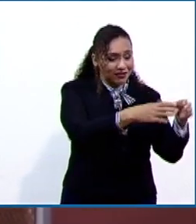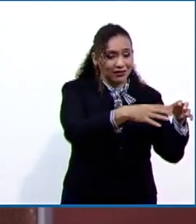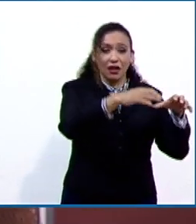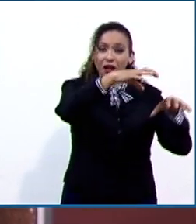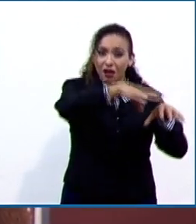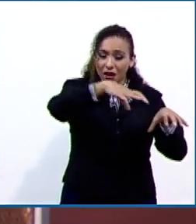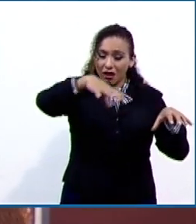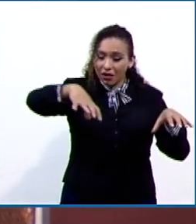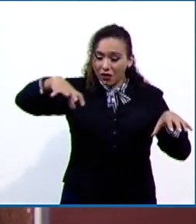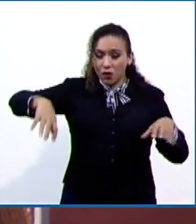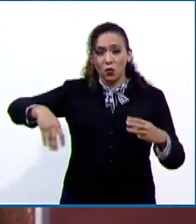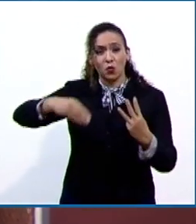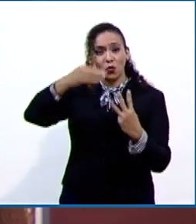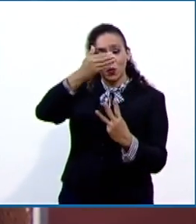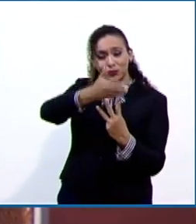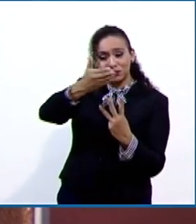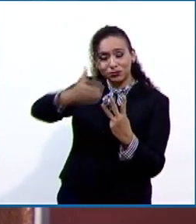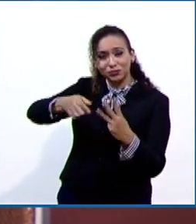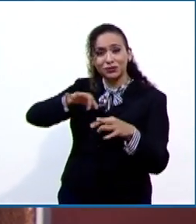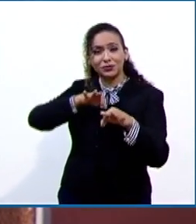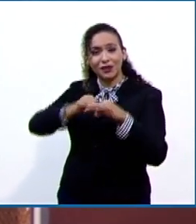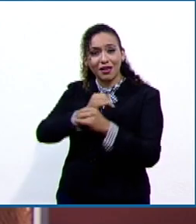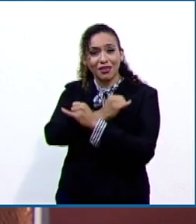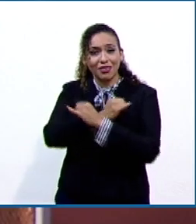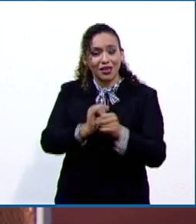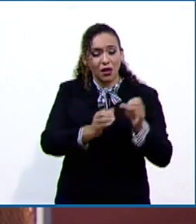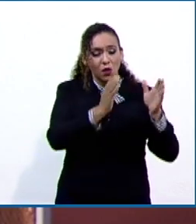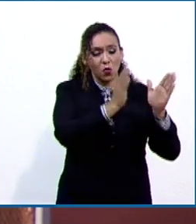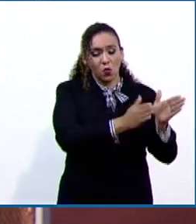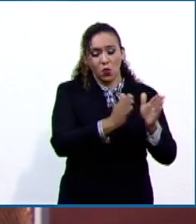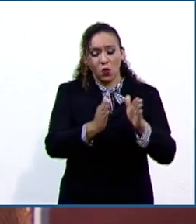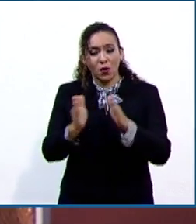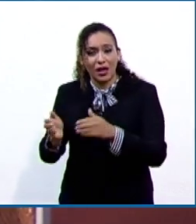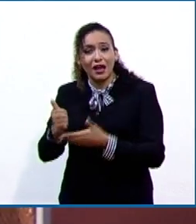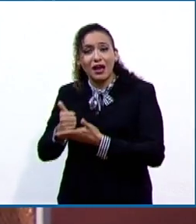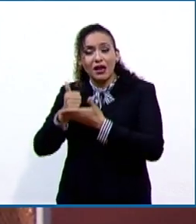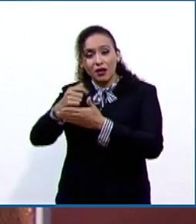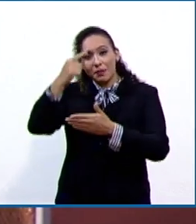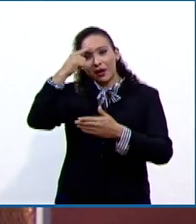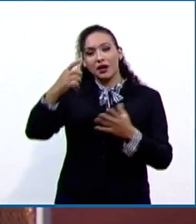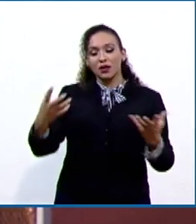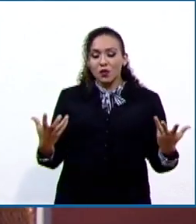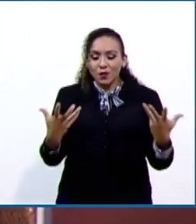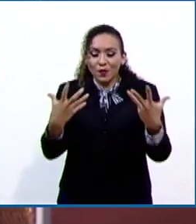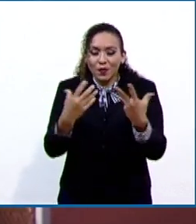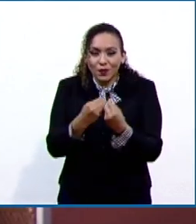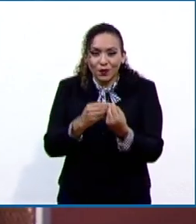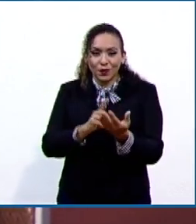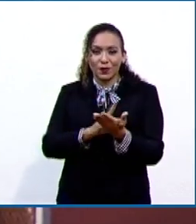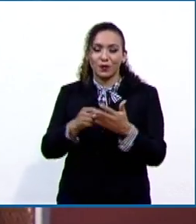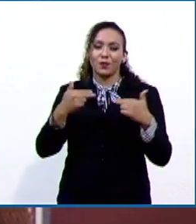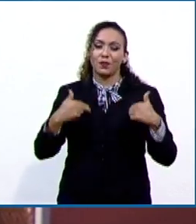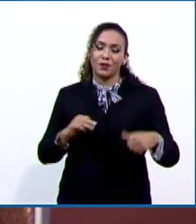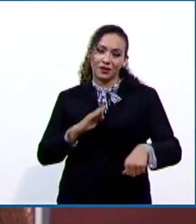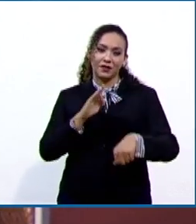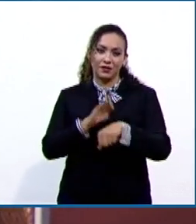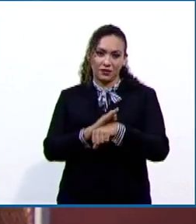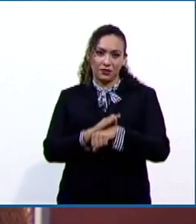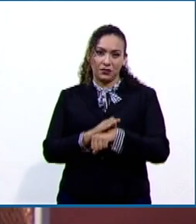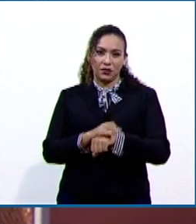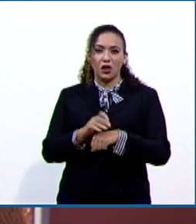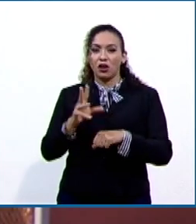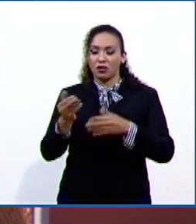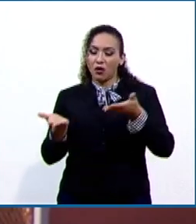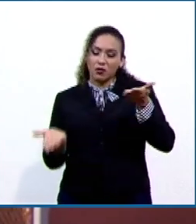se juegan claramente las obligaciones de respeto y garantía de los derechos humanos. Para el canal del Poder Judicial de